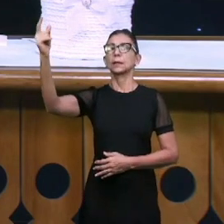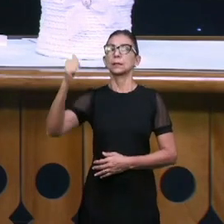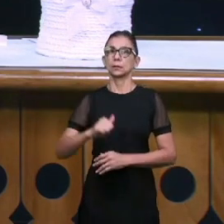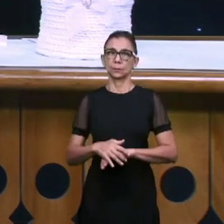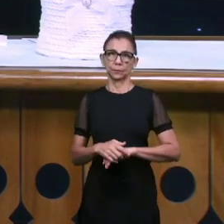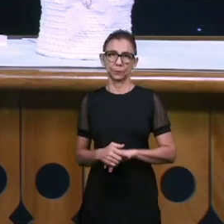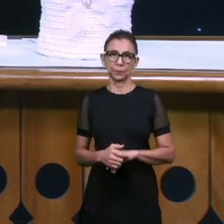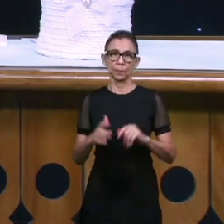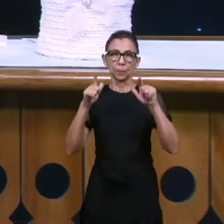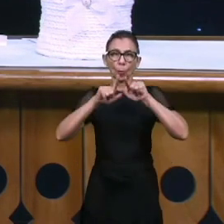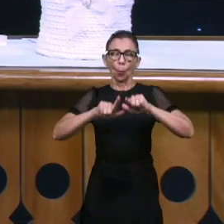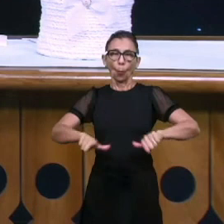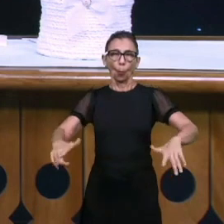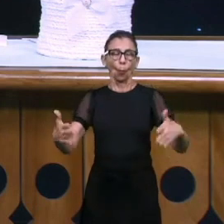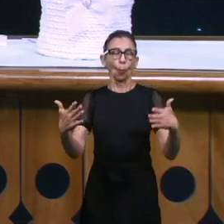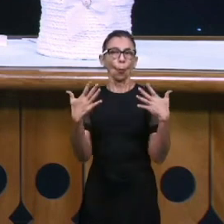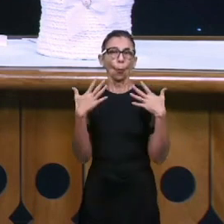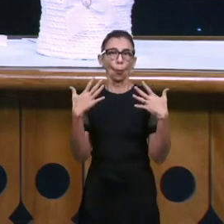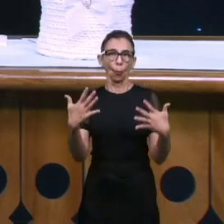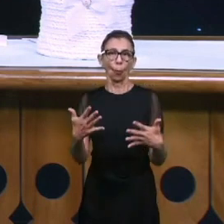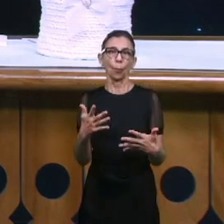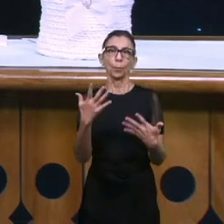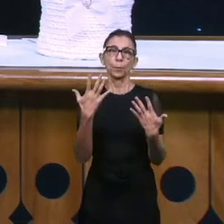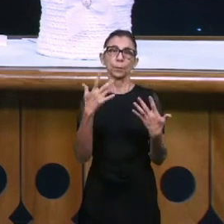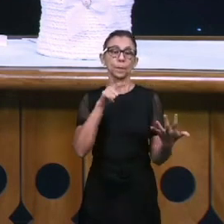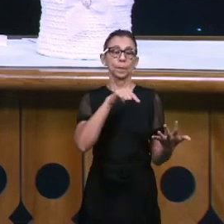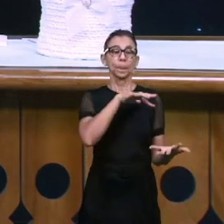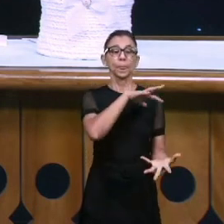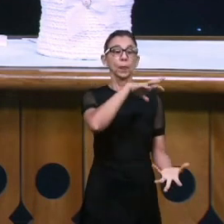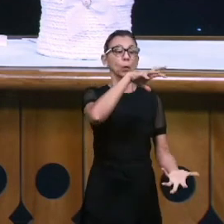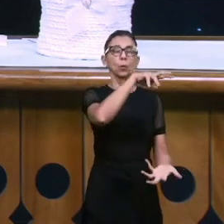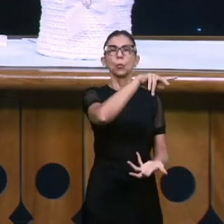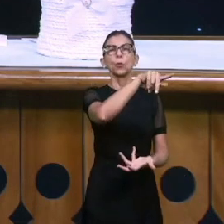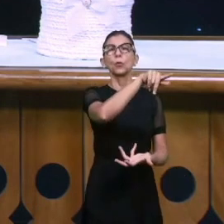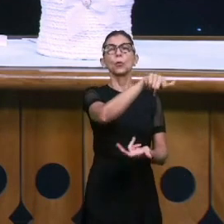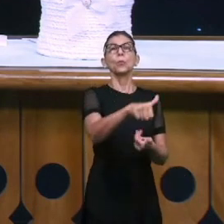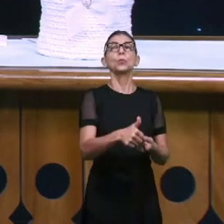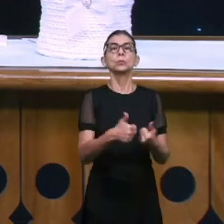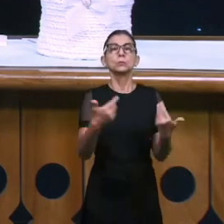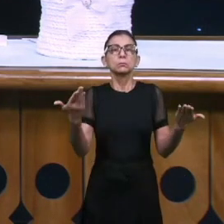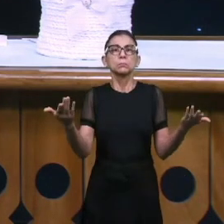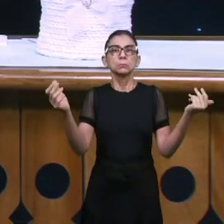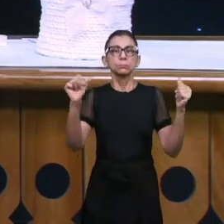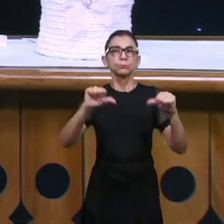El desierto estamos pasando, estamos terminando de pasar. Muchos están viendo al mundo que quedó atrás,